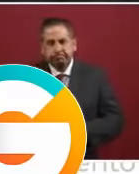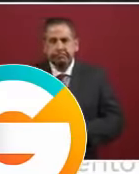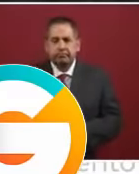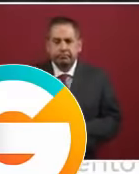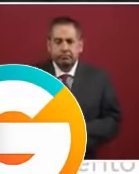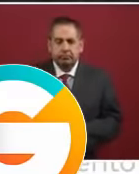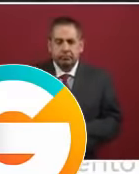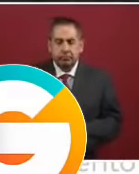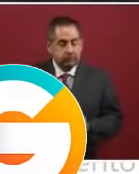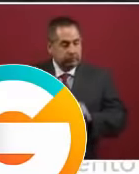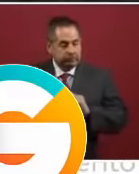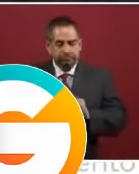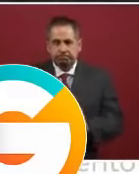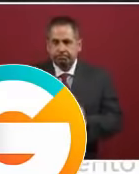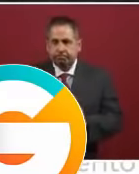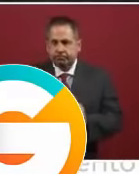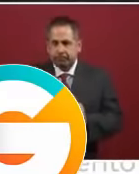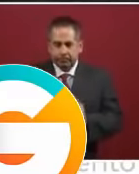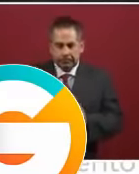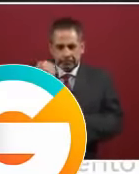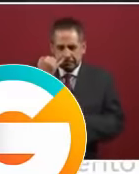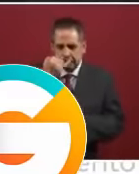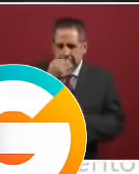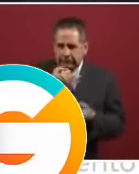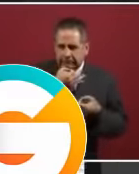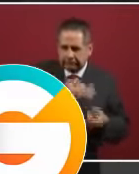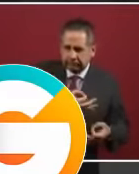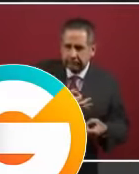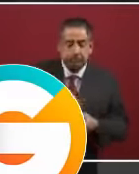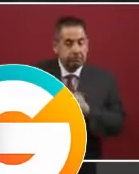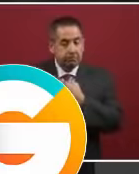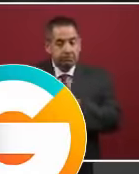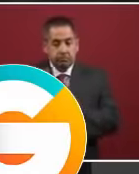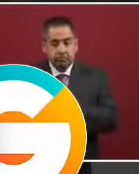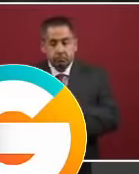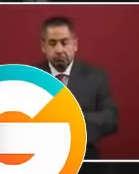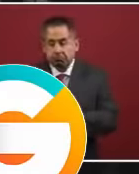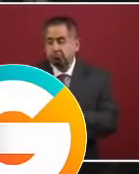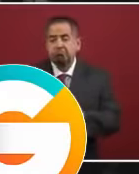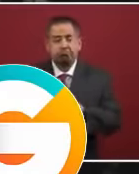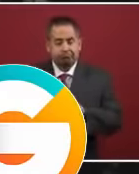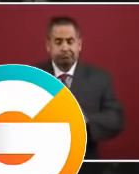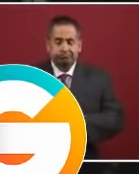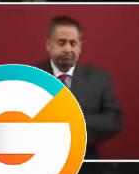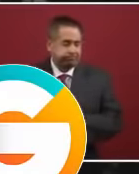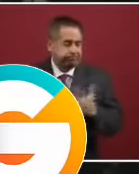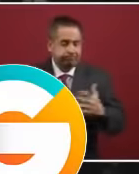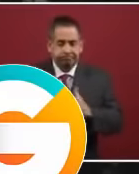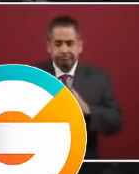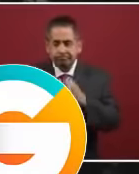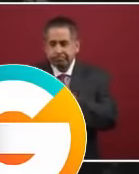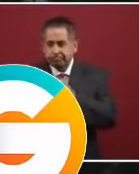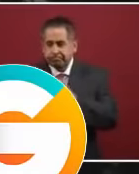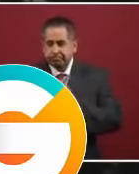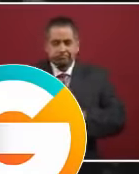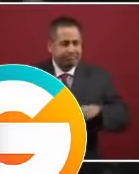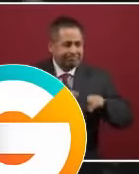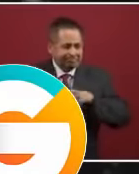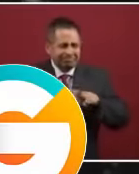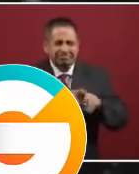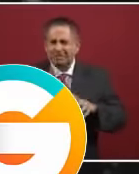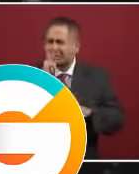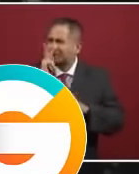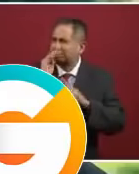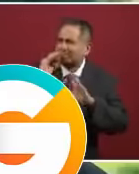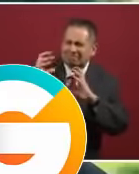Empiezo la adicción a los 14 años, problemas con mis hermanos, mis